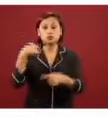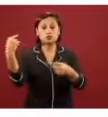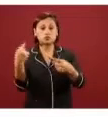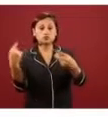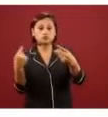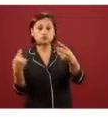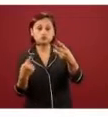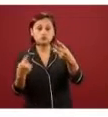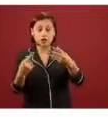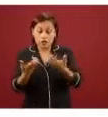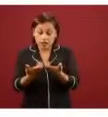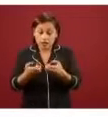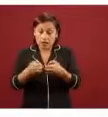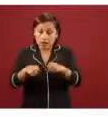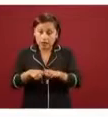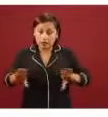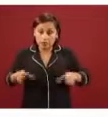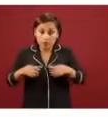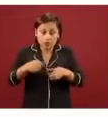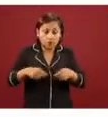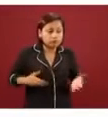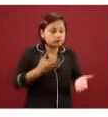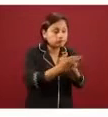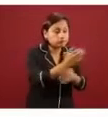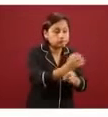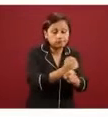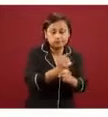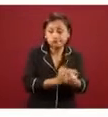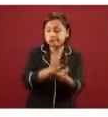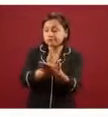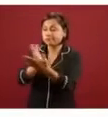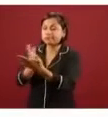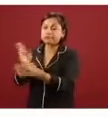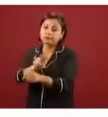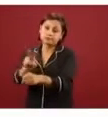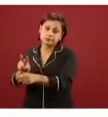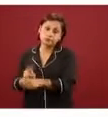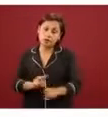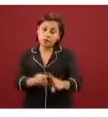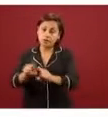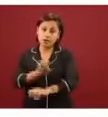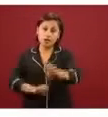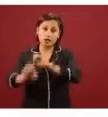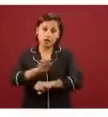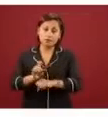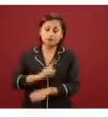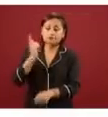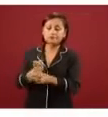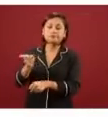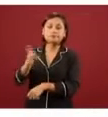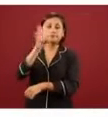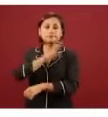de inspección y de revisión a todas las empresas que continúen utilizando estos esquemas agresivos de contratación